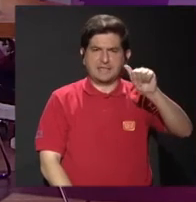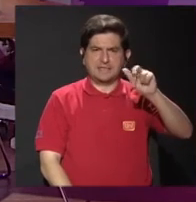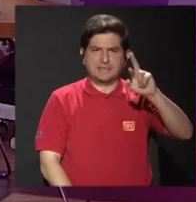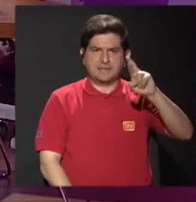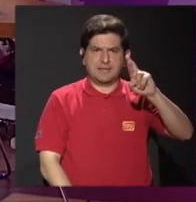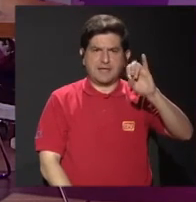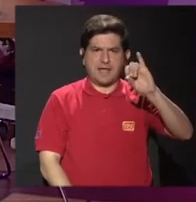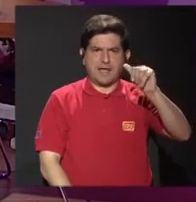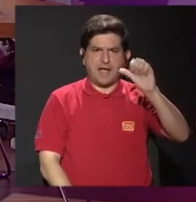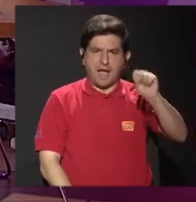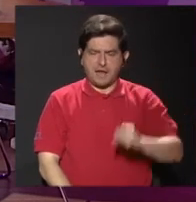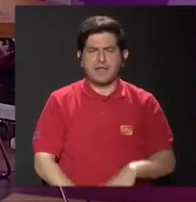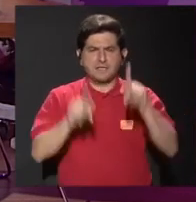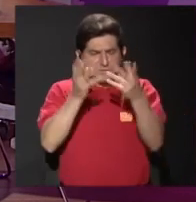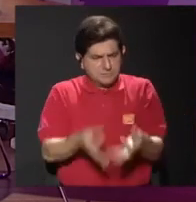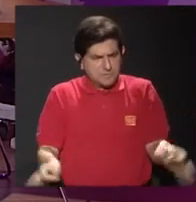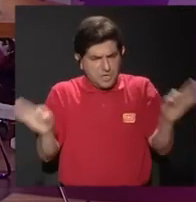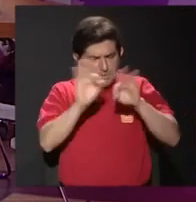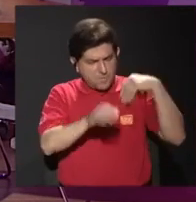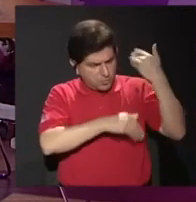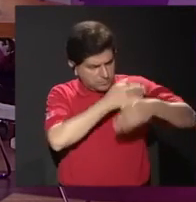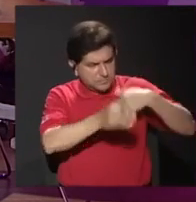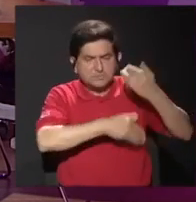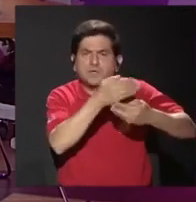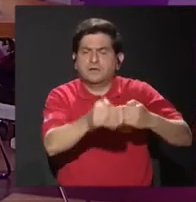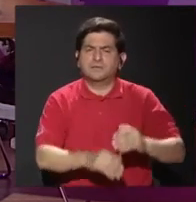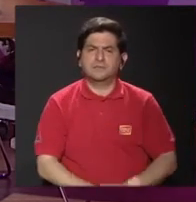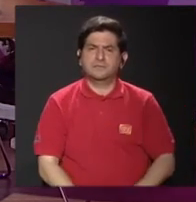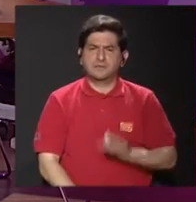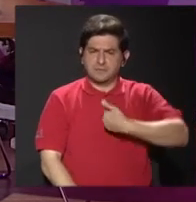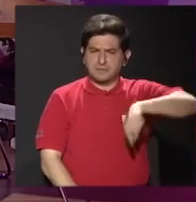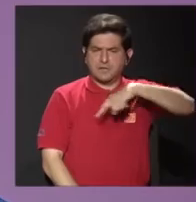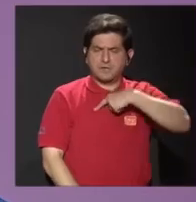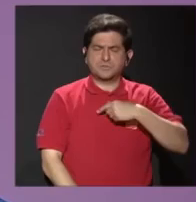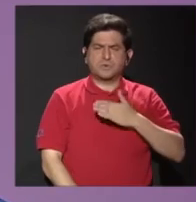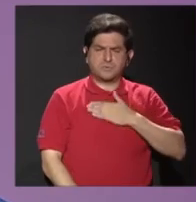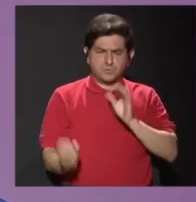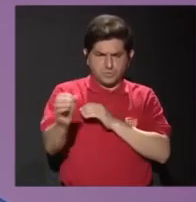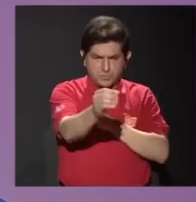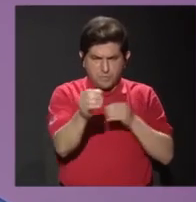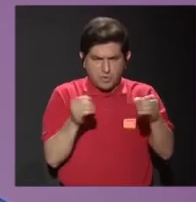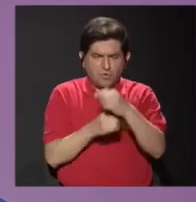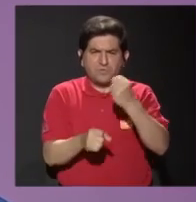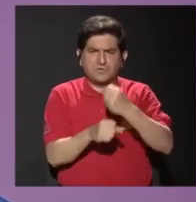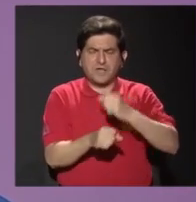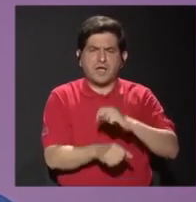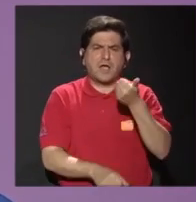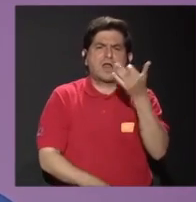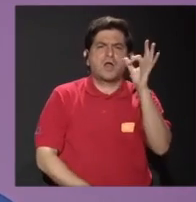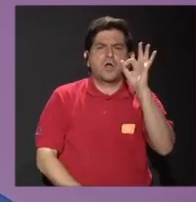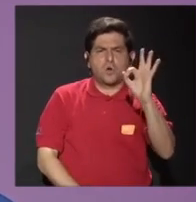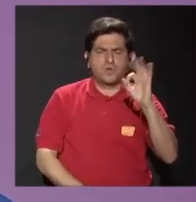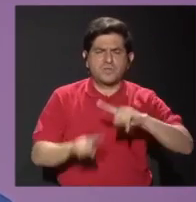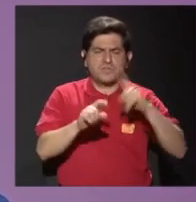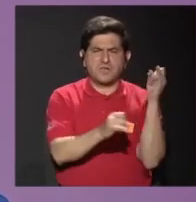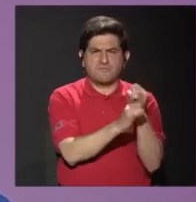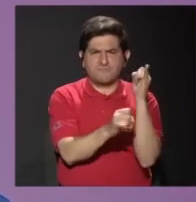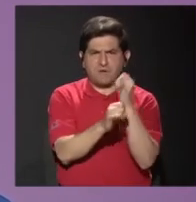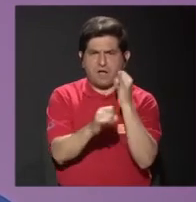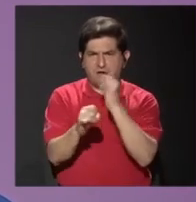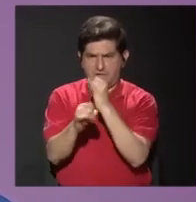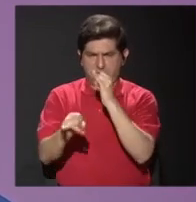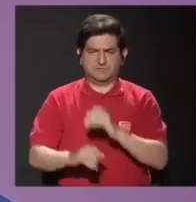realmente un baluarte en este proceso hemos estado desde mi despacho trabajando con más de 19 instituciones